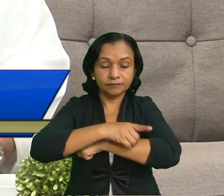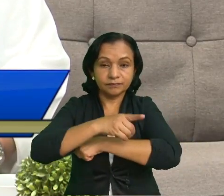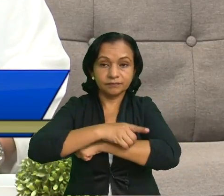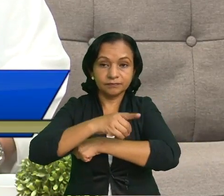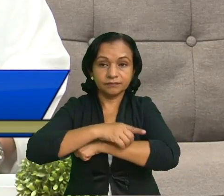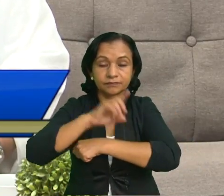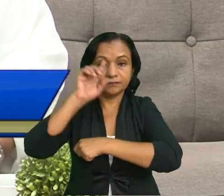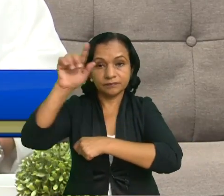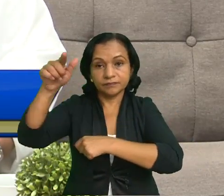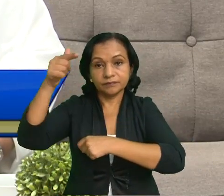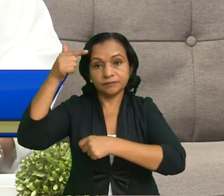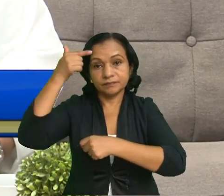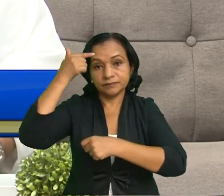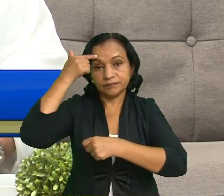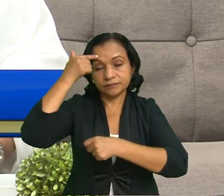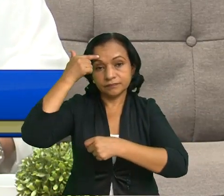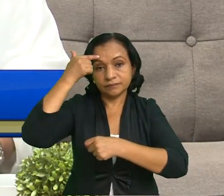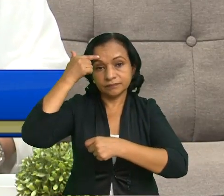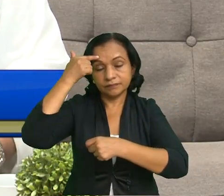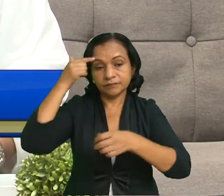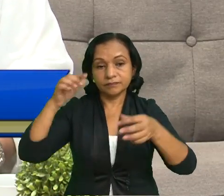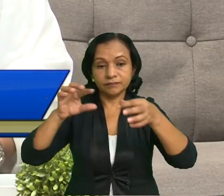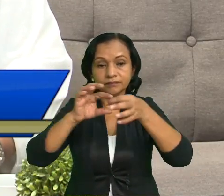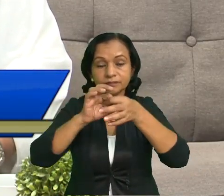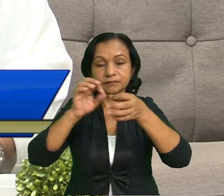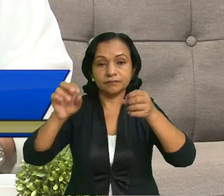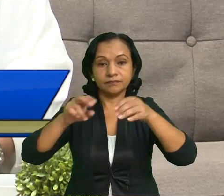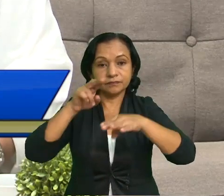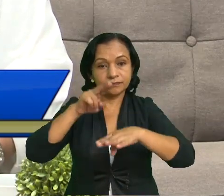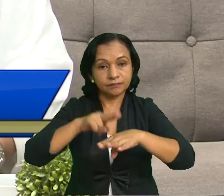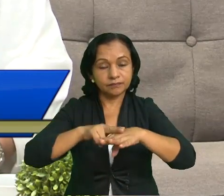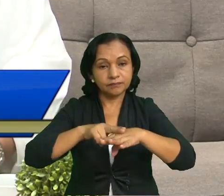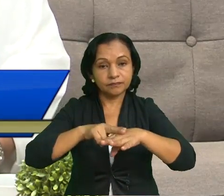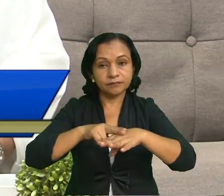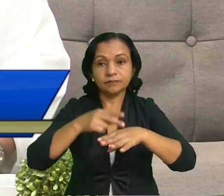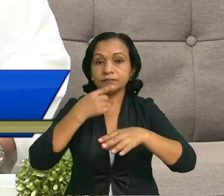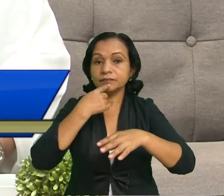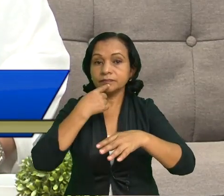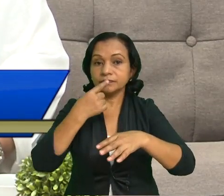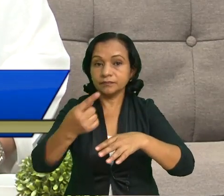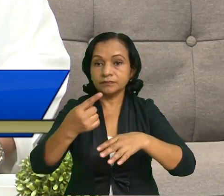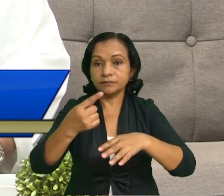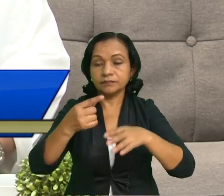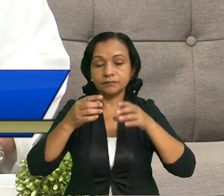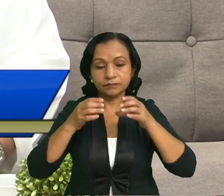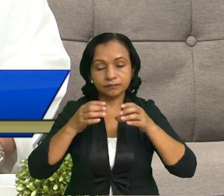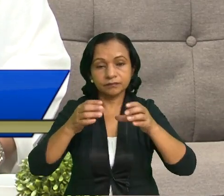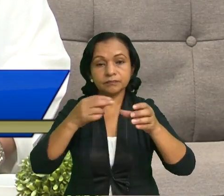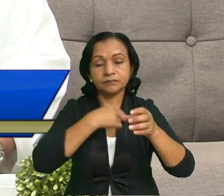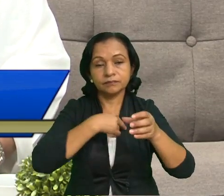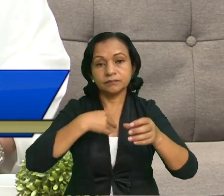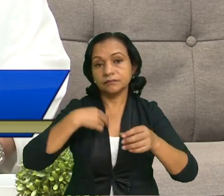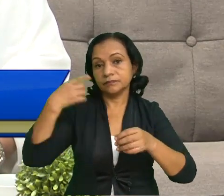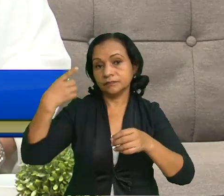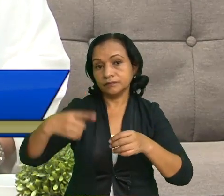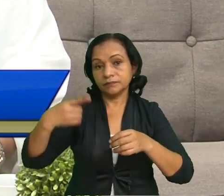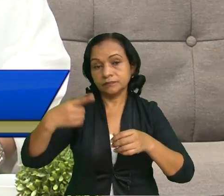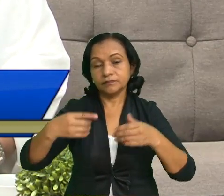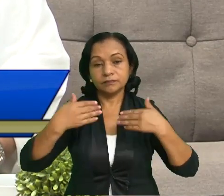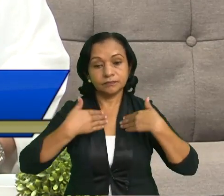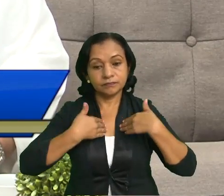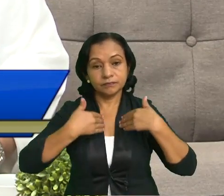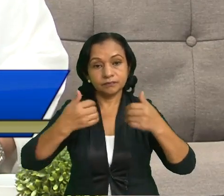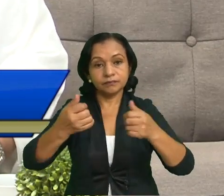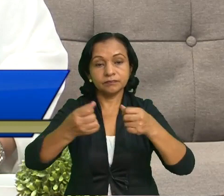el gobierno de reconciliación y unidad nacional fue el hecho de decir vamos a restituir el derecho a la salud de